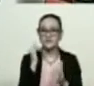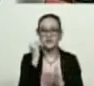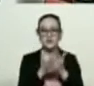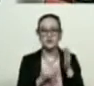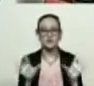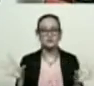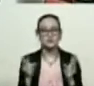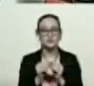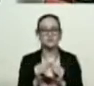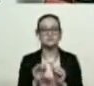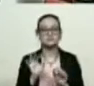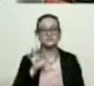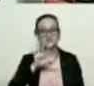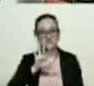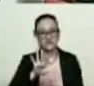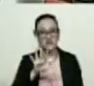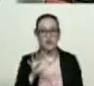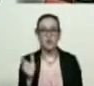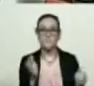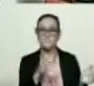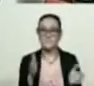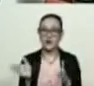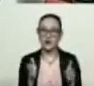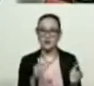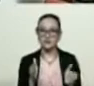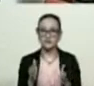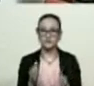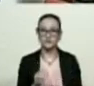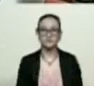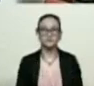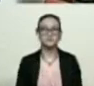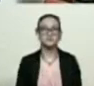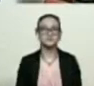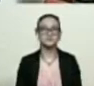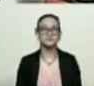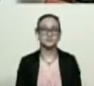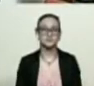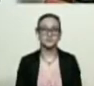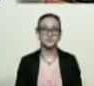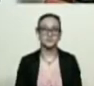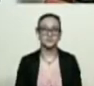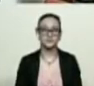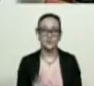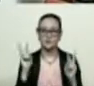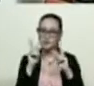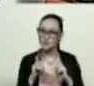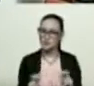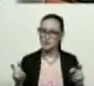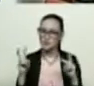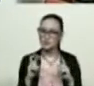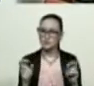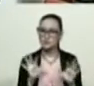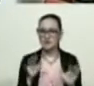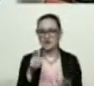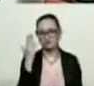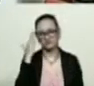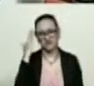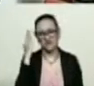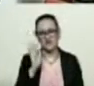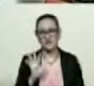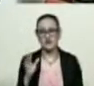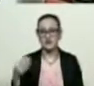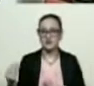el día 5 de marzo el conjunto de auditorías que ya ustedes conocen que se